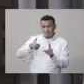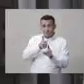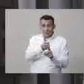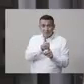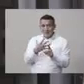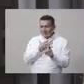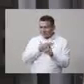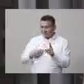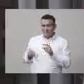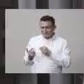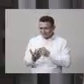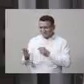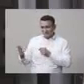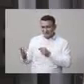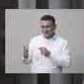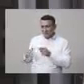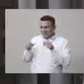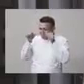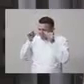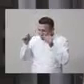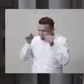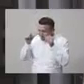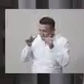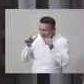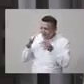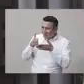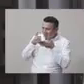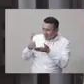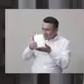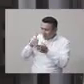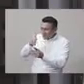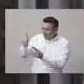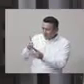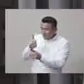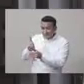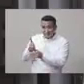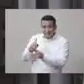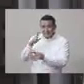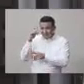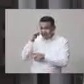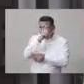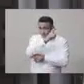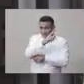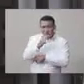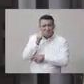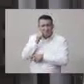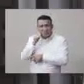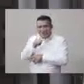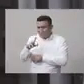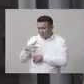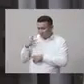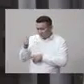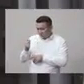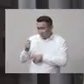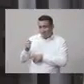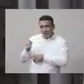circunstancias extraordinarias. Trabajemos juntos para hacer del próximo uno exitoso.